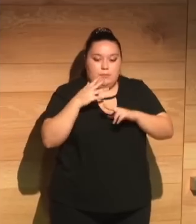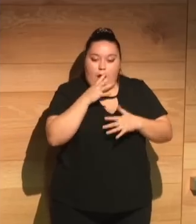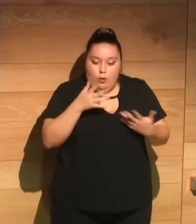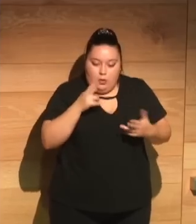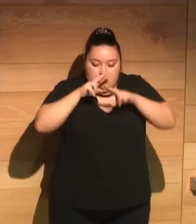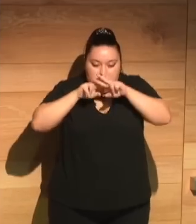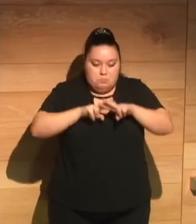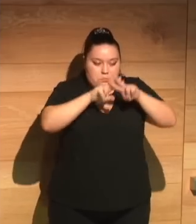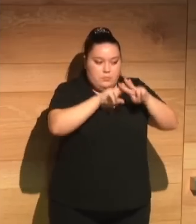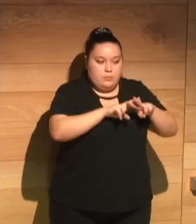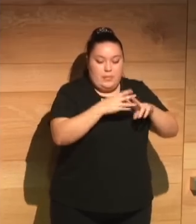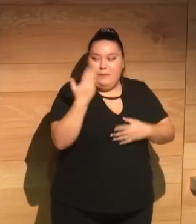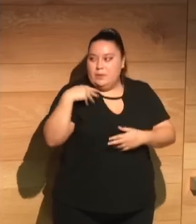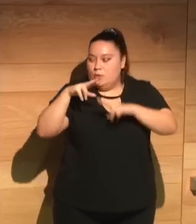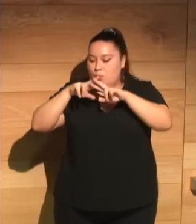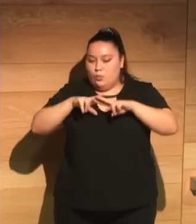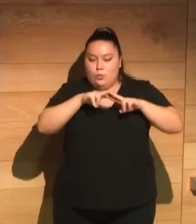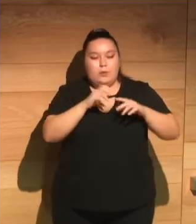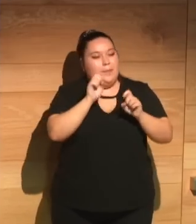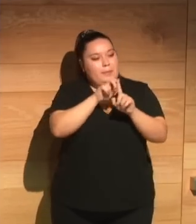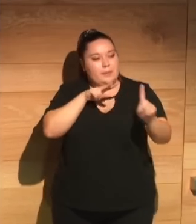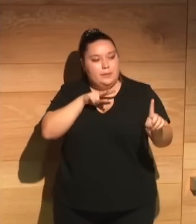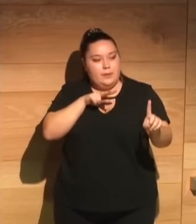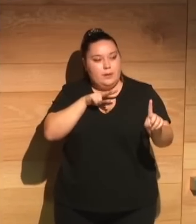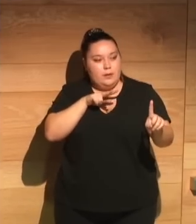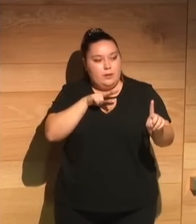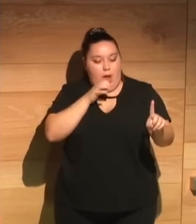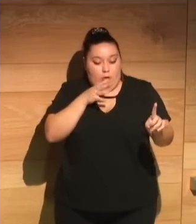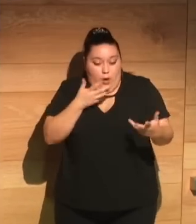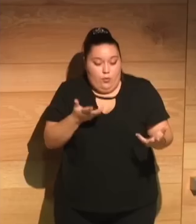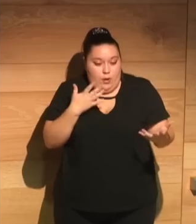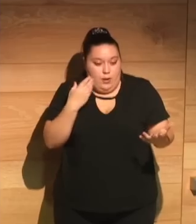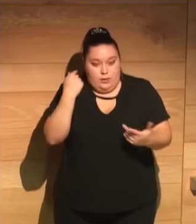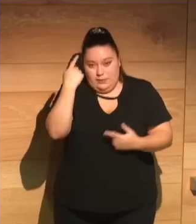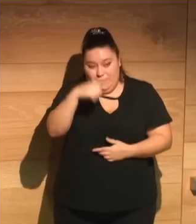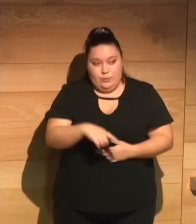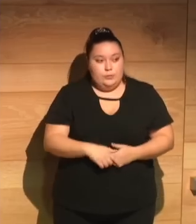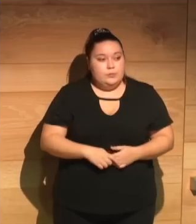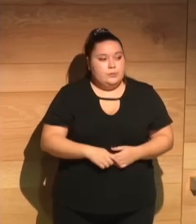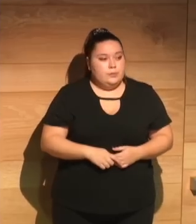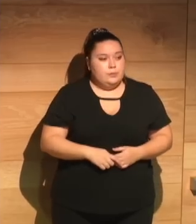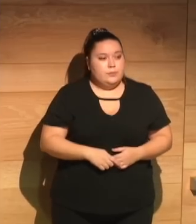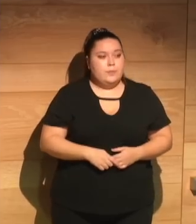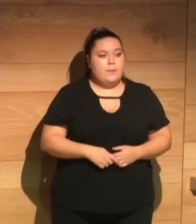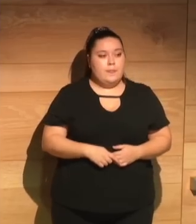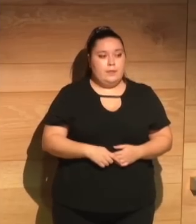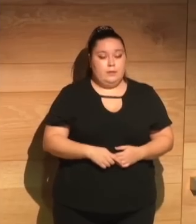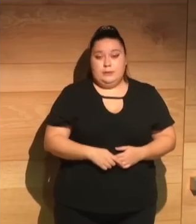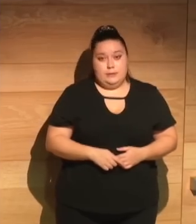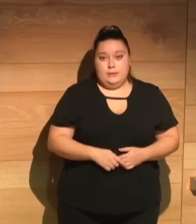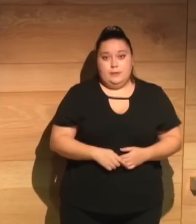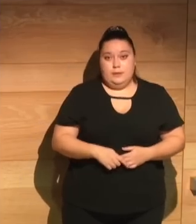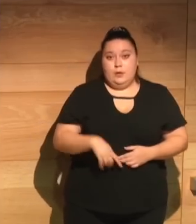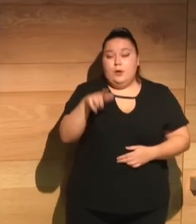presente y analizar el pasado, lo hagamos también desde una perspectiva presentista. Es inevitable esa tentación, como mínimo. Probablemente un profesor